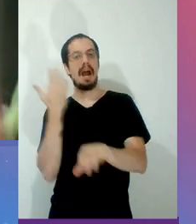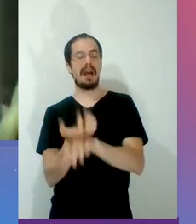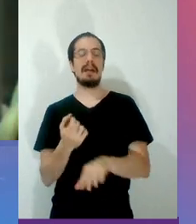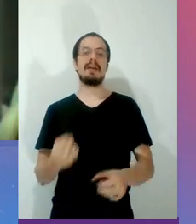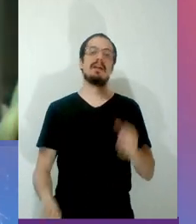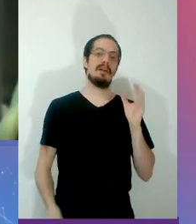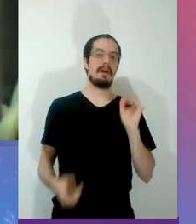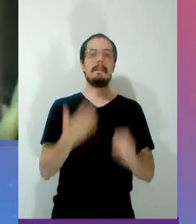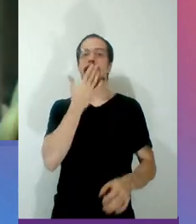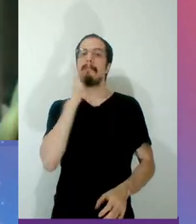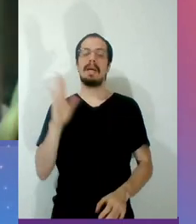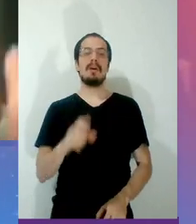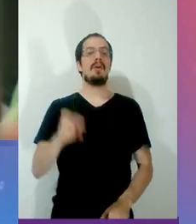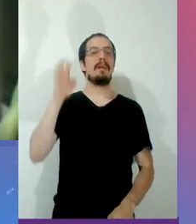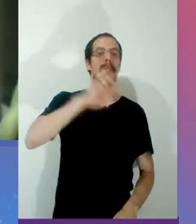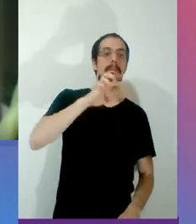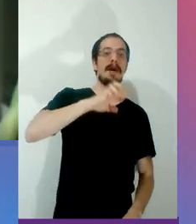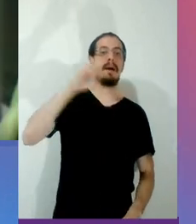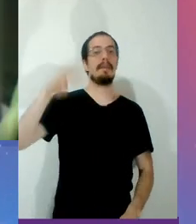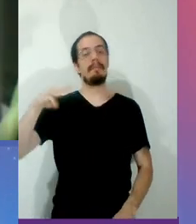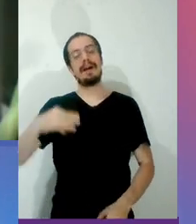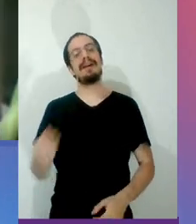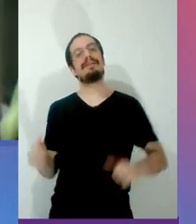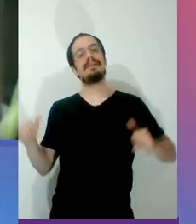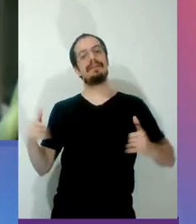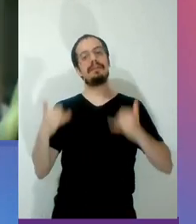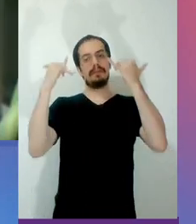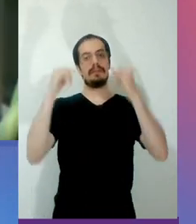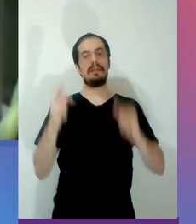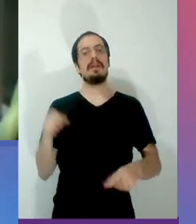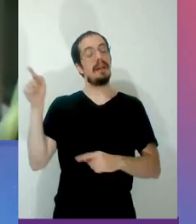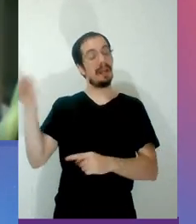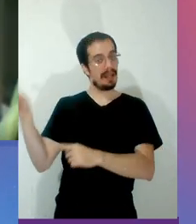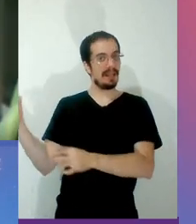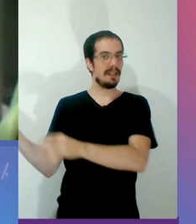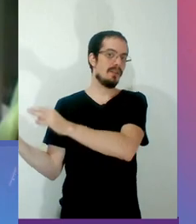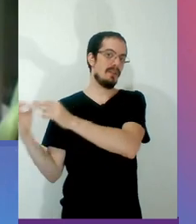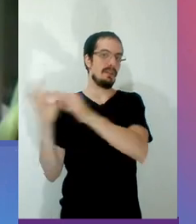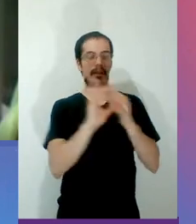contentos, y que ellos logren transmitir entonces a